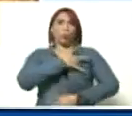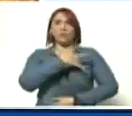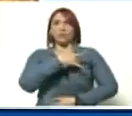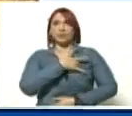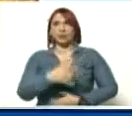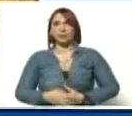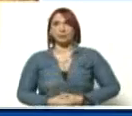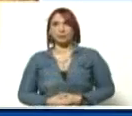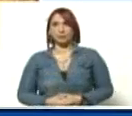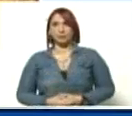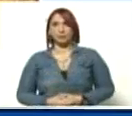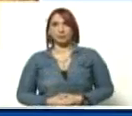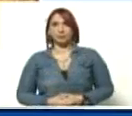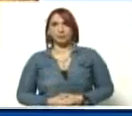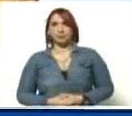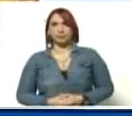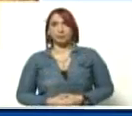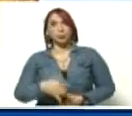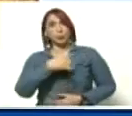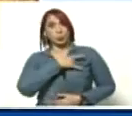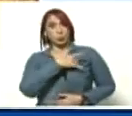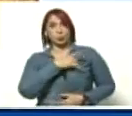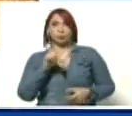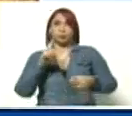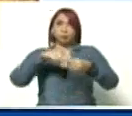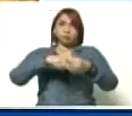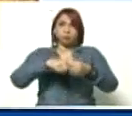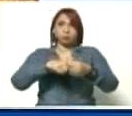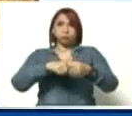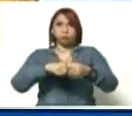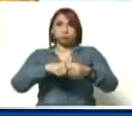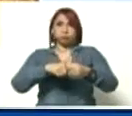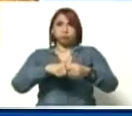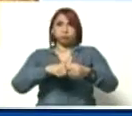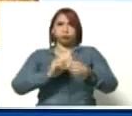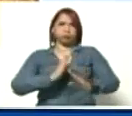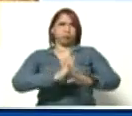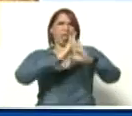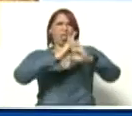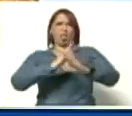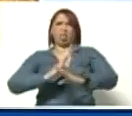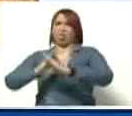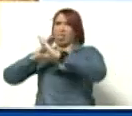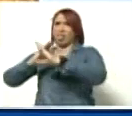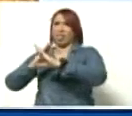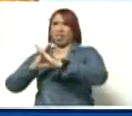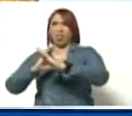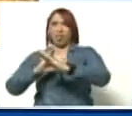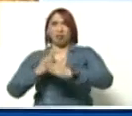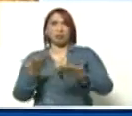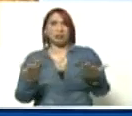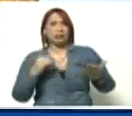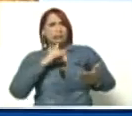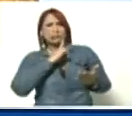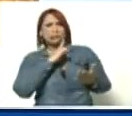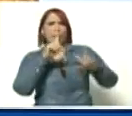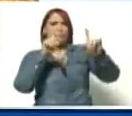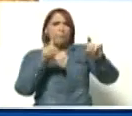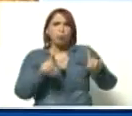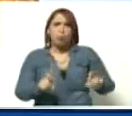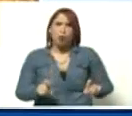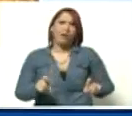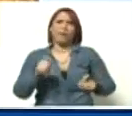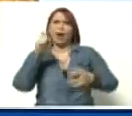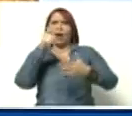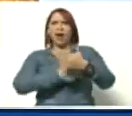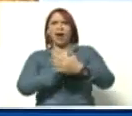En la universidad, para ingresar a la universidad, había obstáculos. Había la llamada prueba de actitud académica que fue